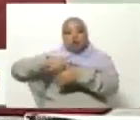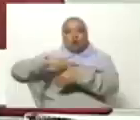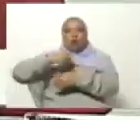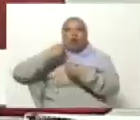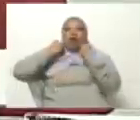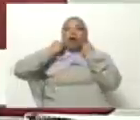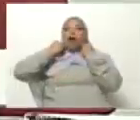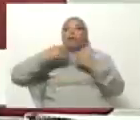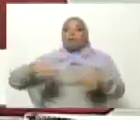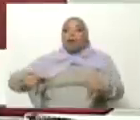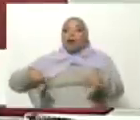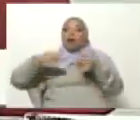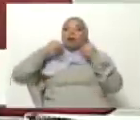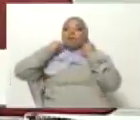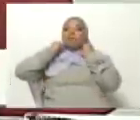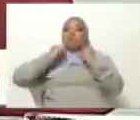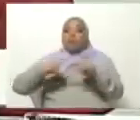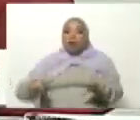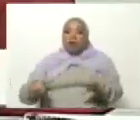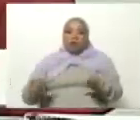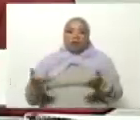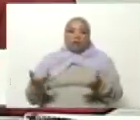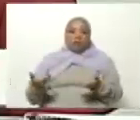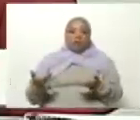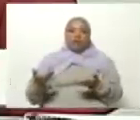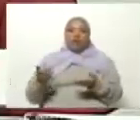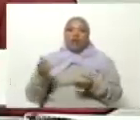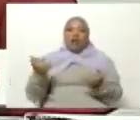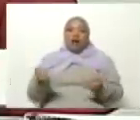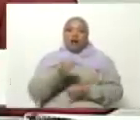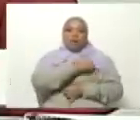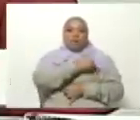cuando alguien habla de elecciones adelantadas les entra miedo.